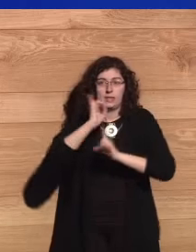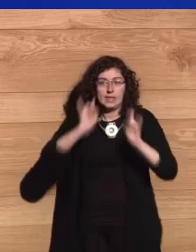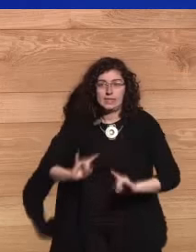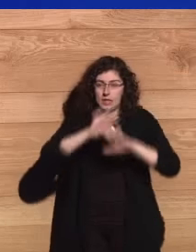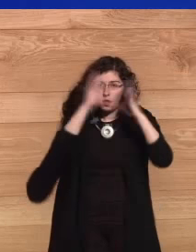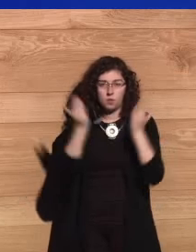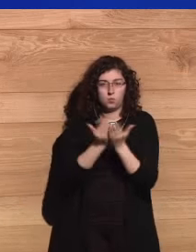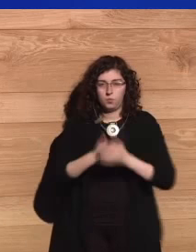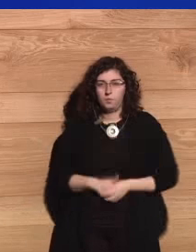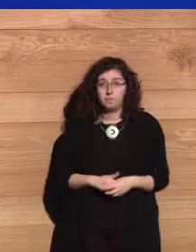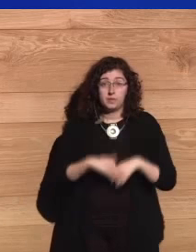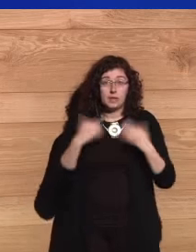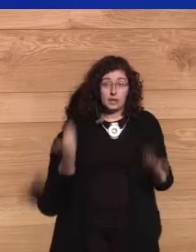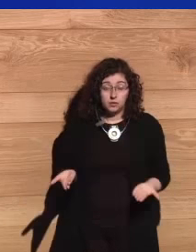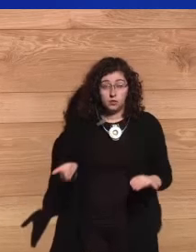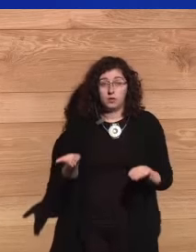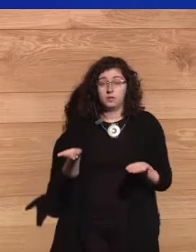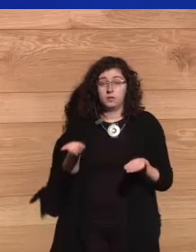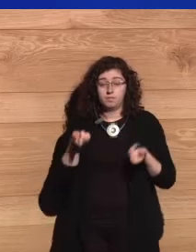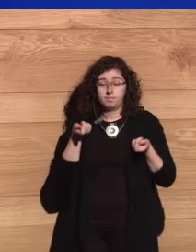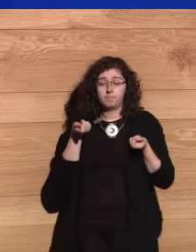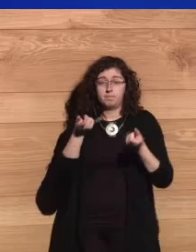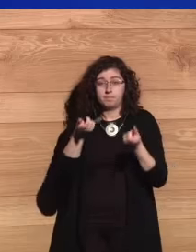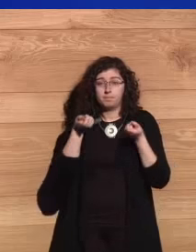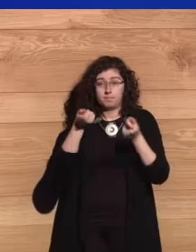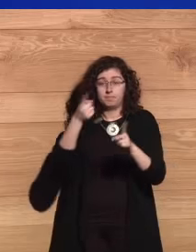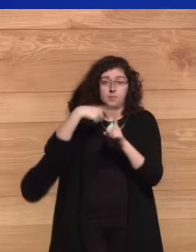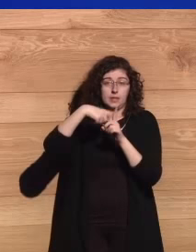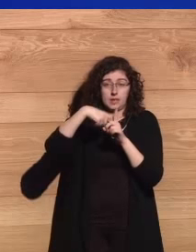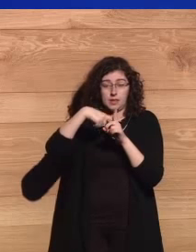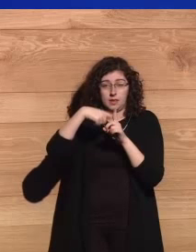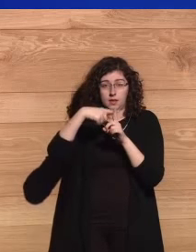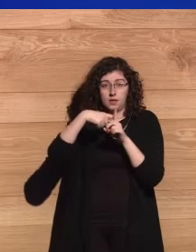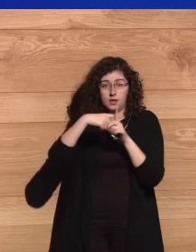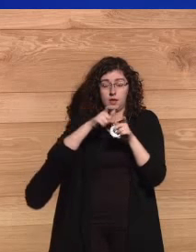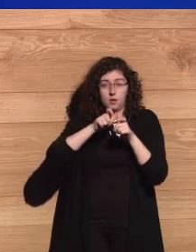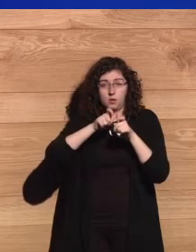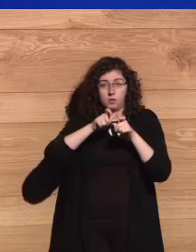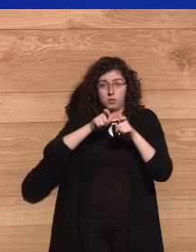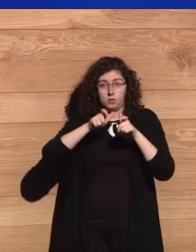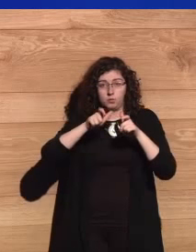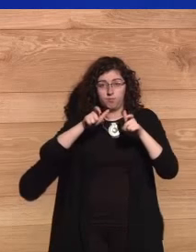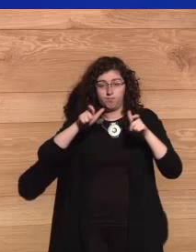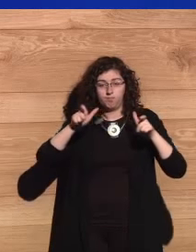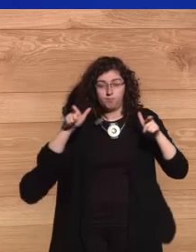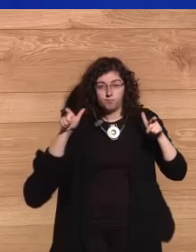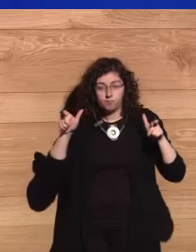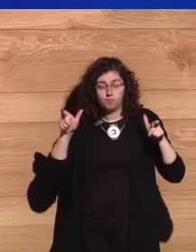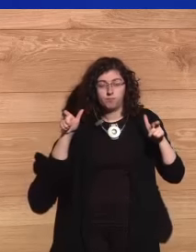mundial. Y entonces contribuyen a su nivel al aumento de